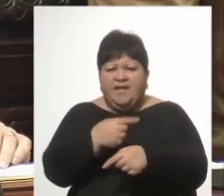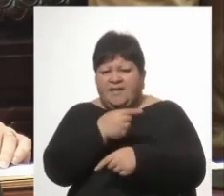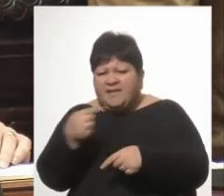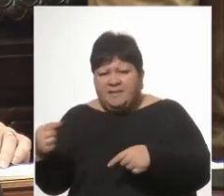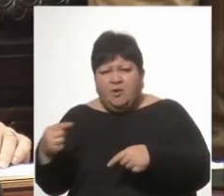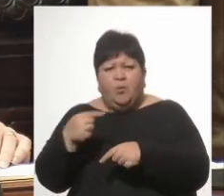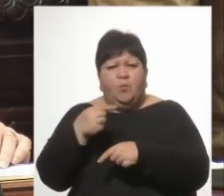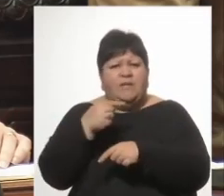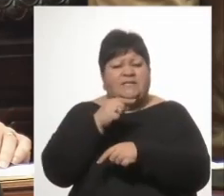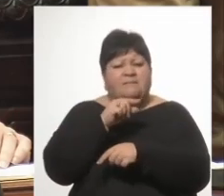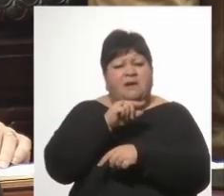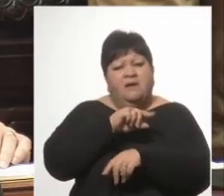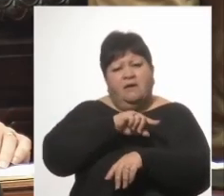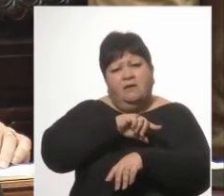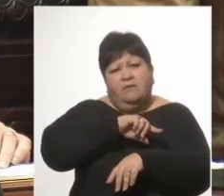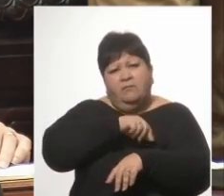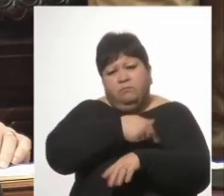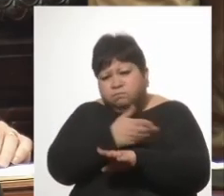semana?